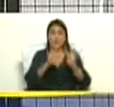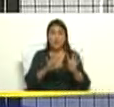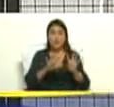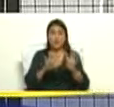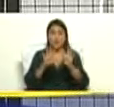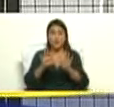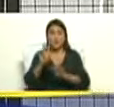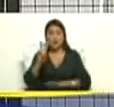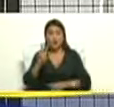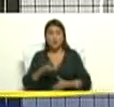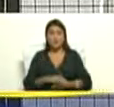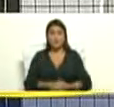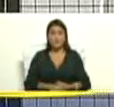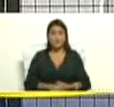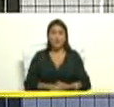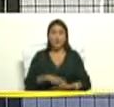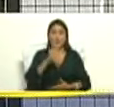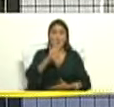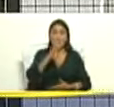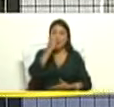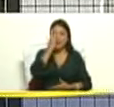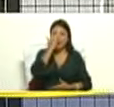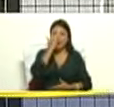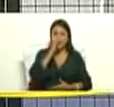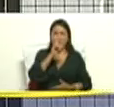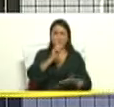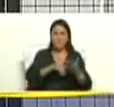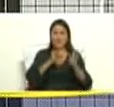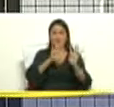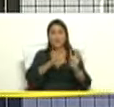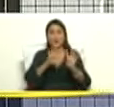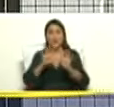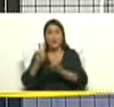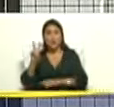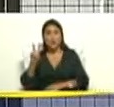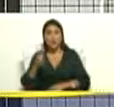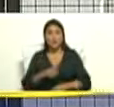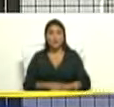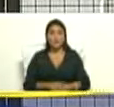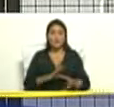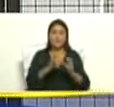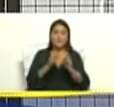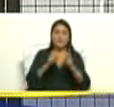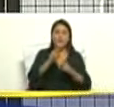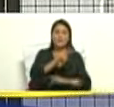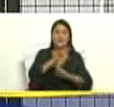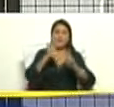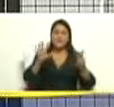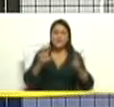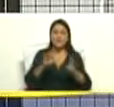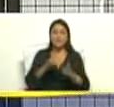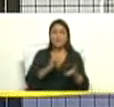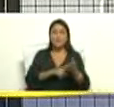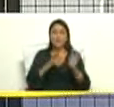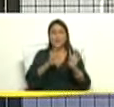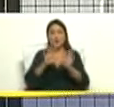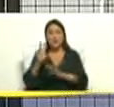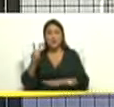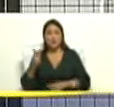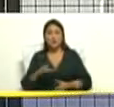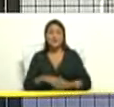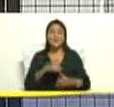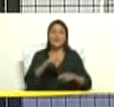1992 4 de Febrero 1992 27 de noviembre 1992 las